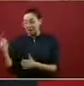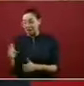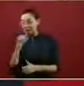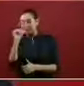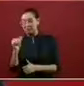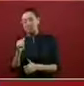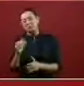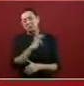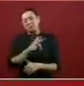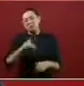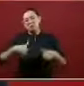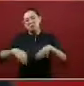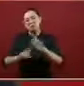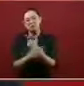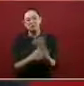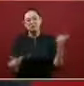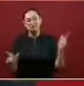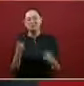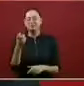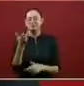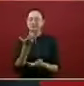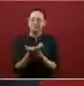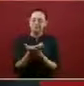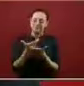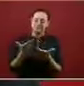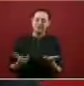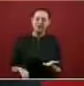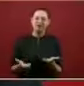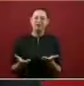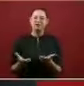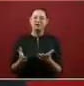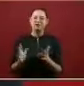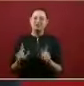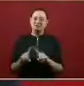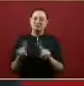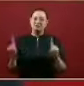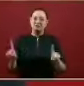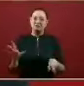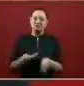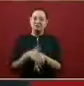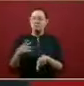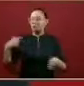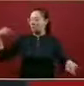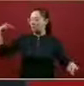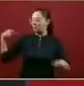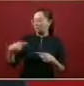Entonces, todo esto se hizo de manera deliberada.